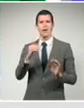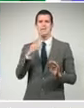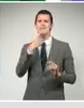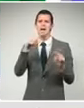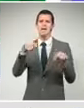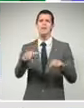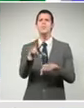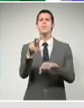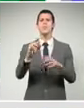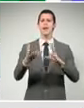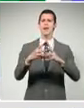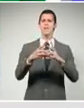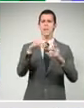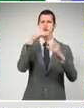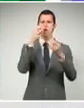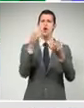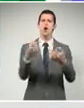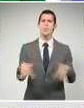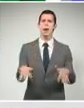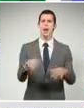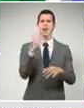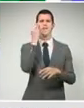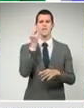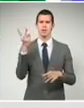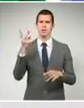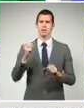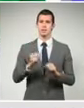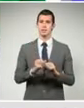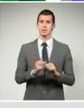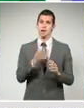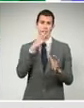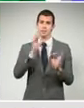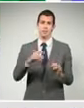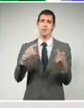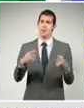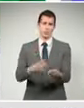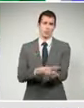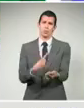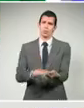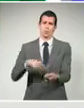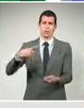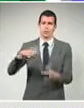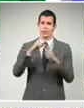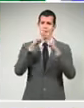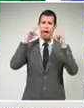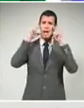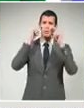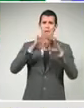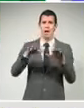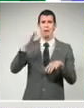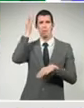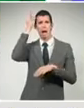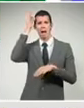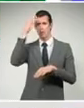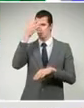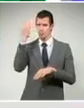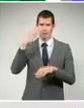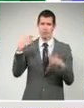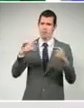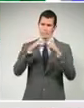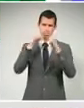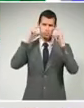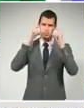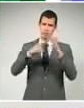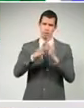nos tenemos que ir acostumbrando a vivir ya con un grupo de patrones que anteriormente no teníamos, no es lo que ha